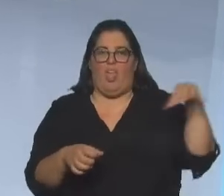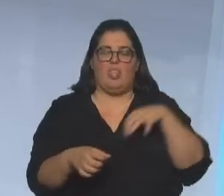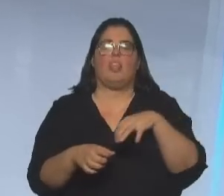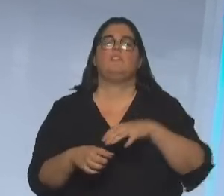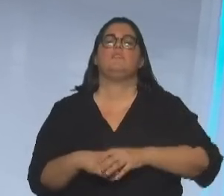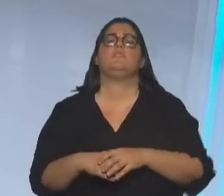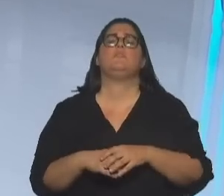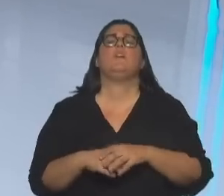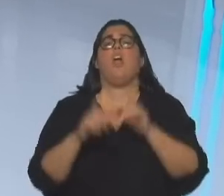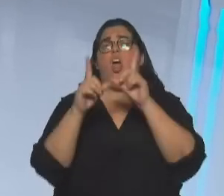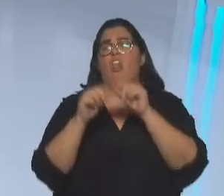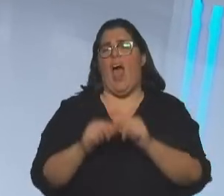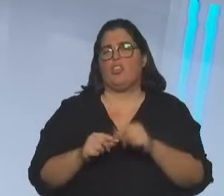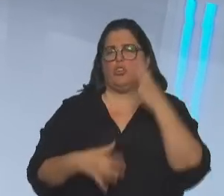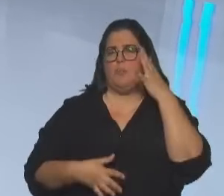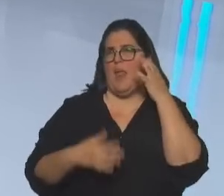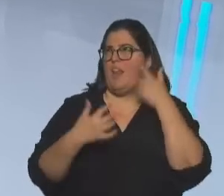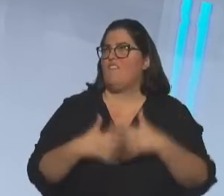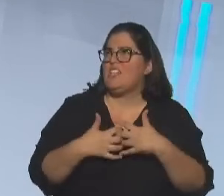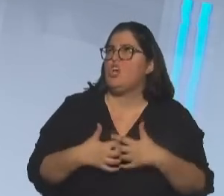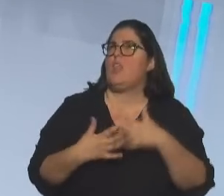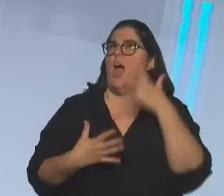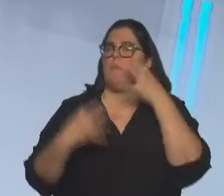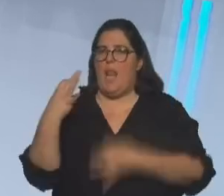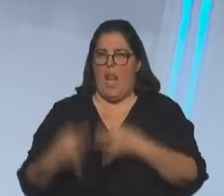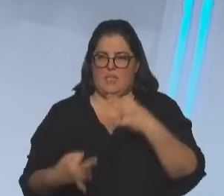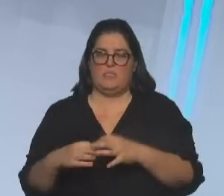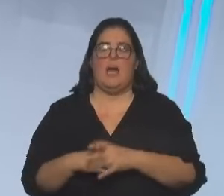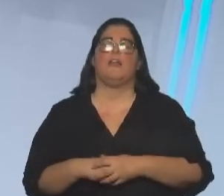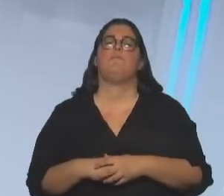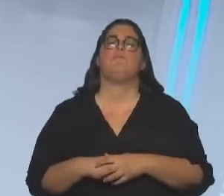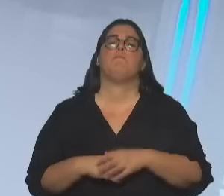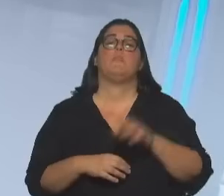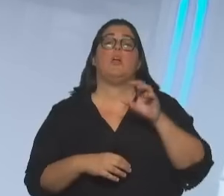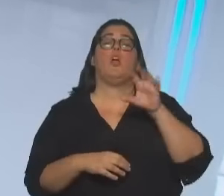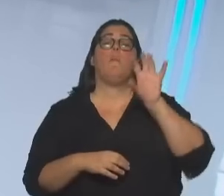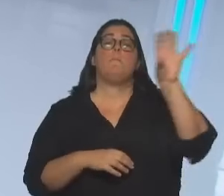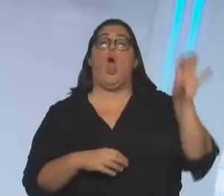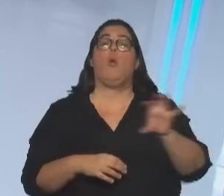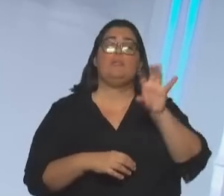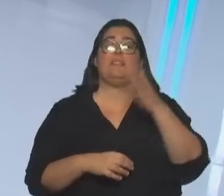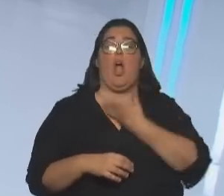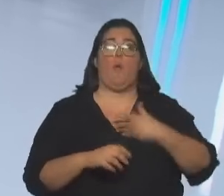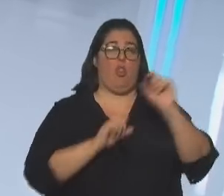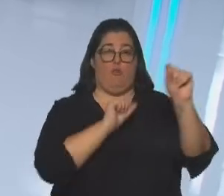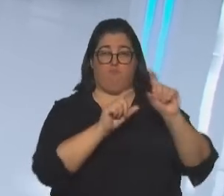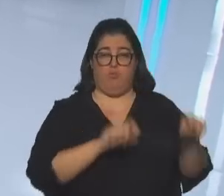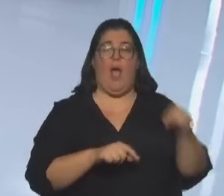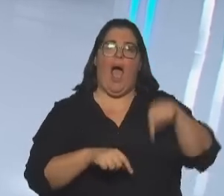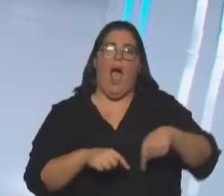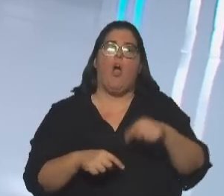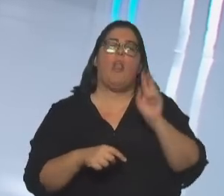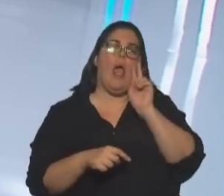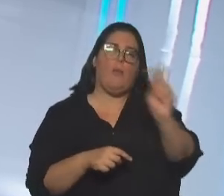datos para reflexionar y analizar. Aquí los gobiernos provinciales, pero ahora pasamos a lo que